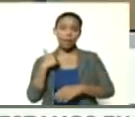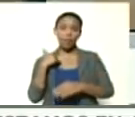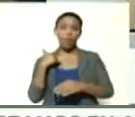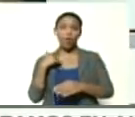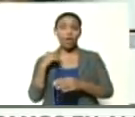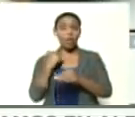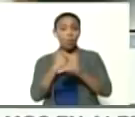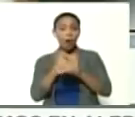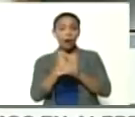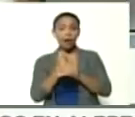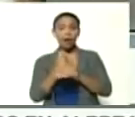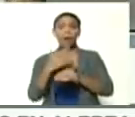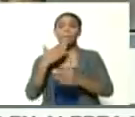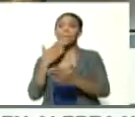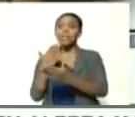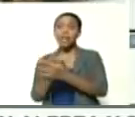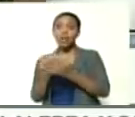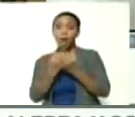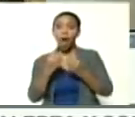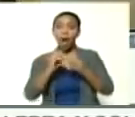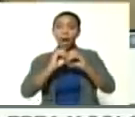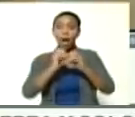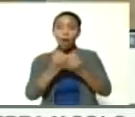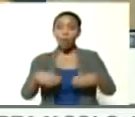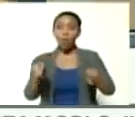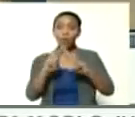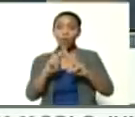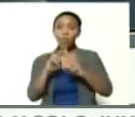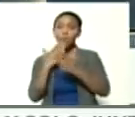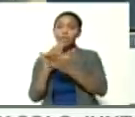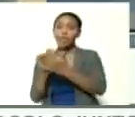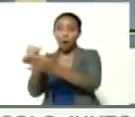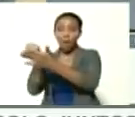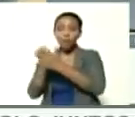la Organización de las Naciones Unidas. Hay unas estadísticas